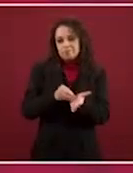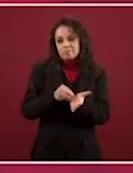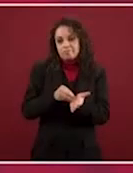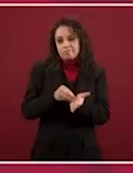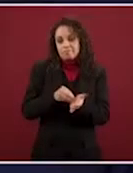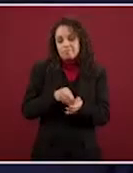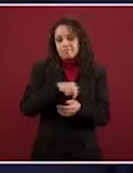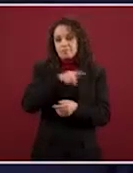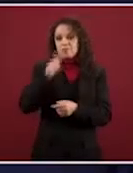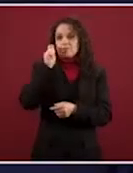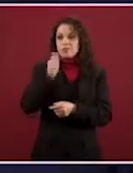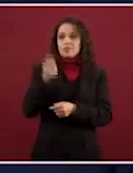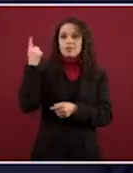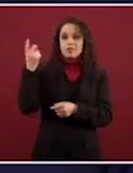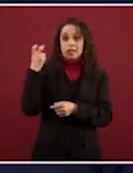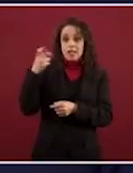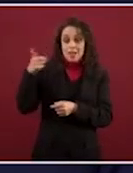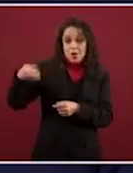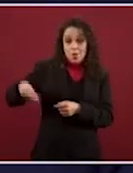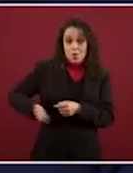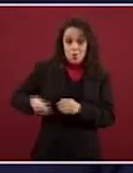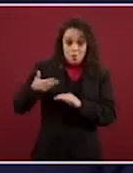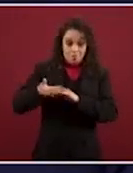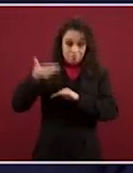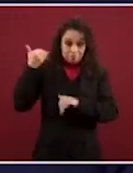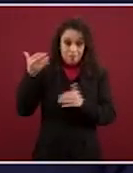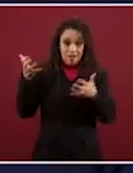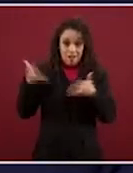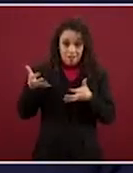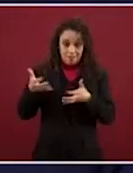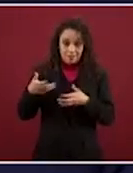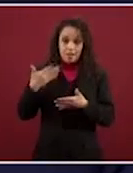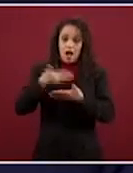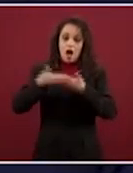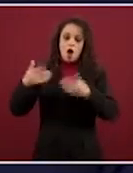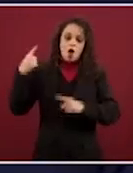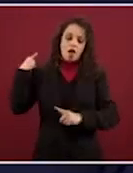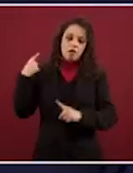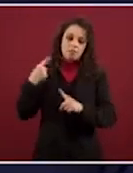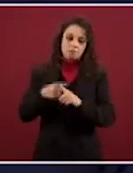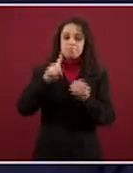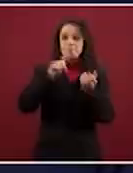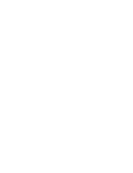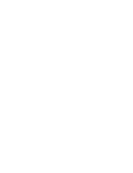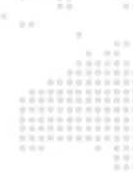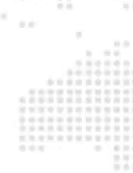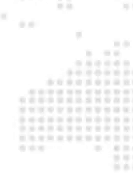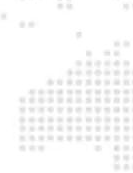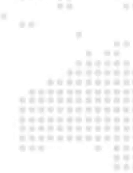los efectos de esa política absurda, equivocada,